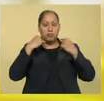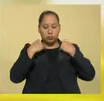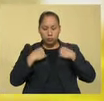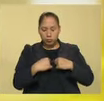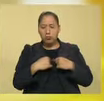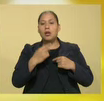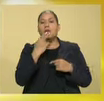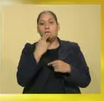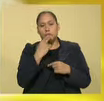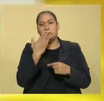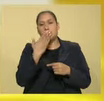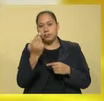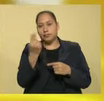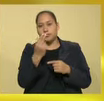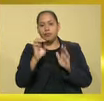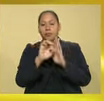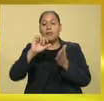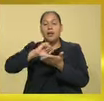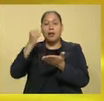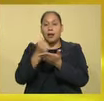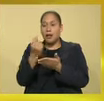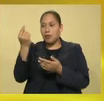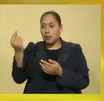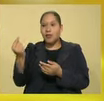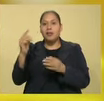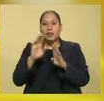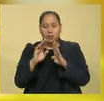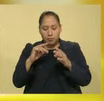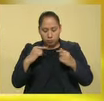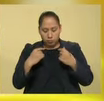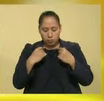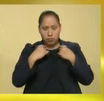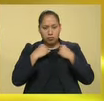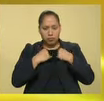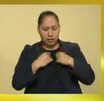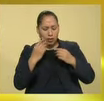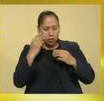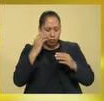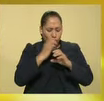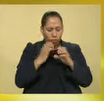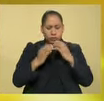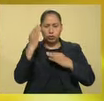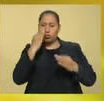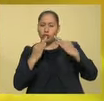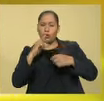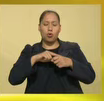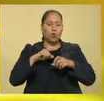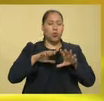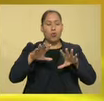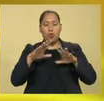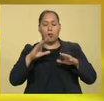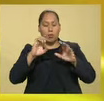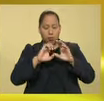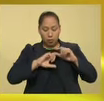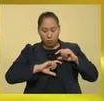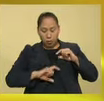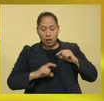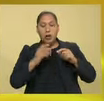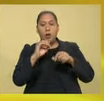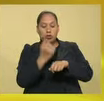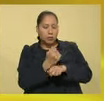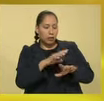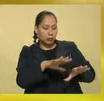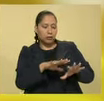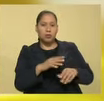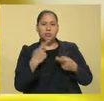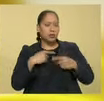Porque si las tallas petit usan como grandes detalles de diseño y de colorido, de estampado, por ejemplo, en los zapatos,